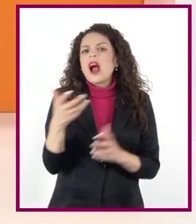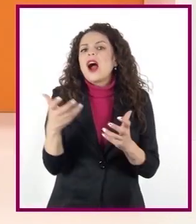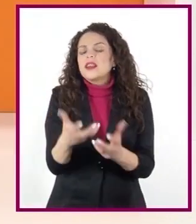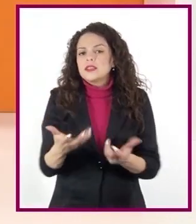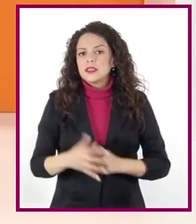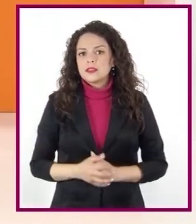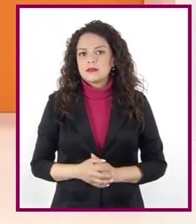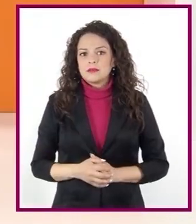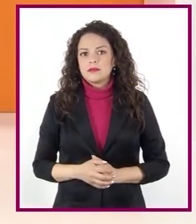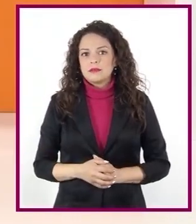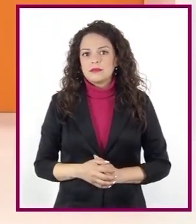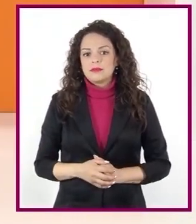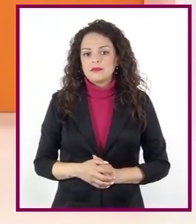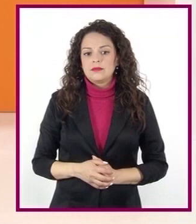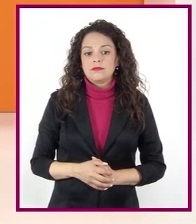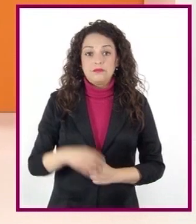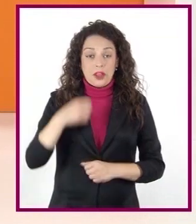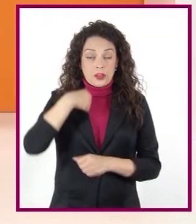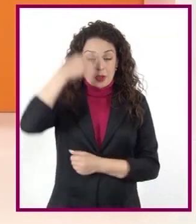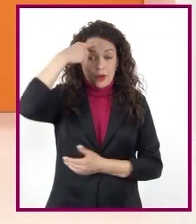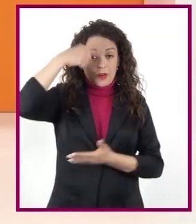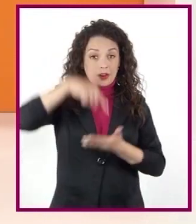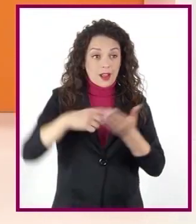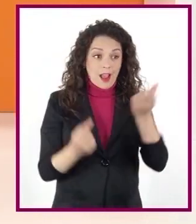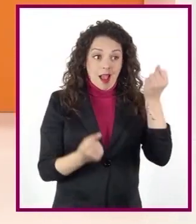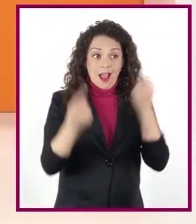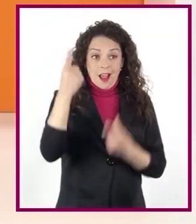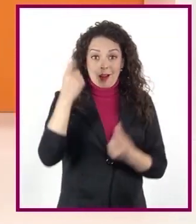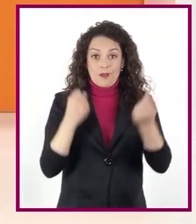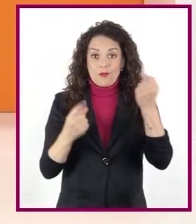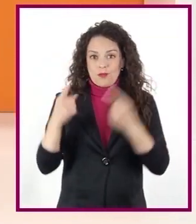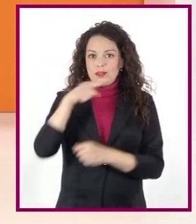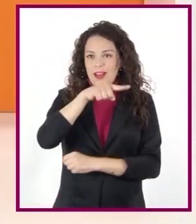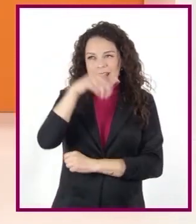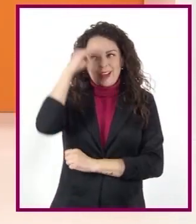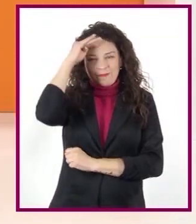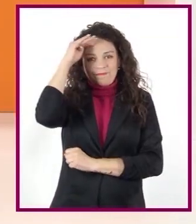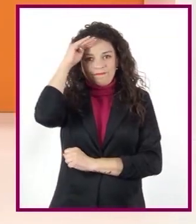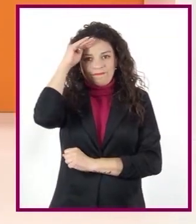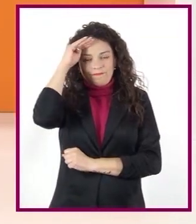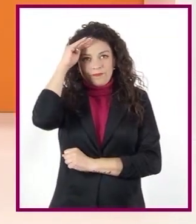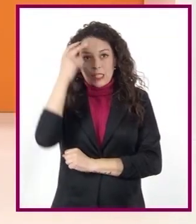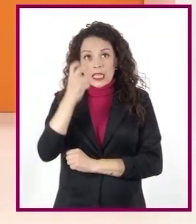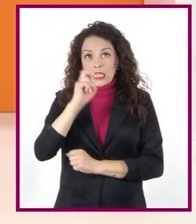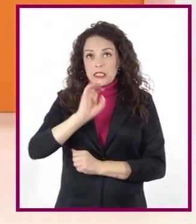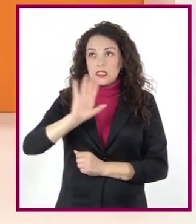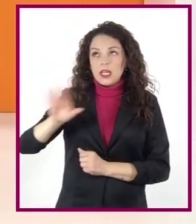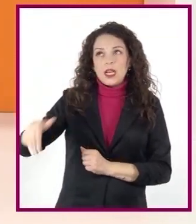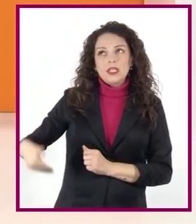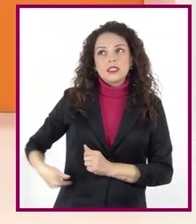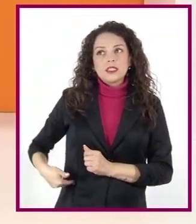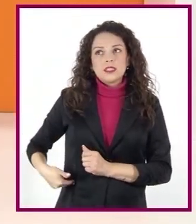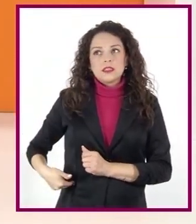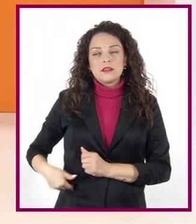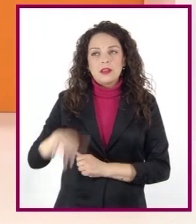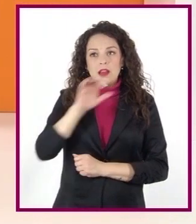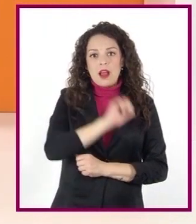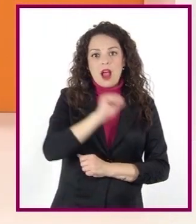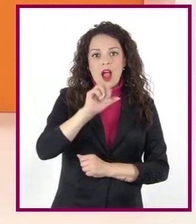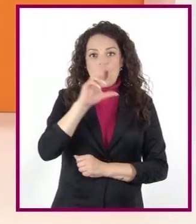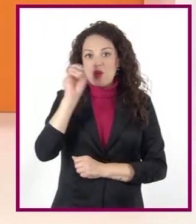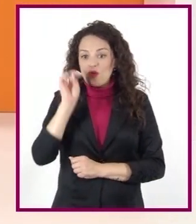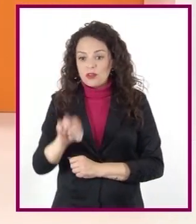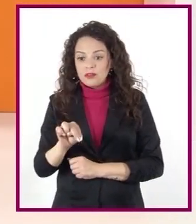Seguramente algunas o algunos de ustedes pensaron que a partir del accidente, para Aarón, las